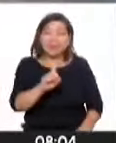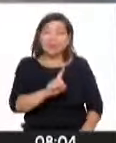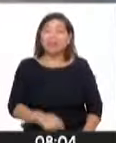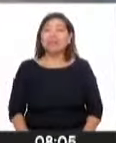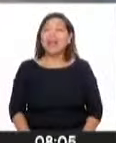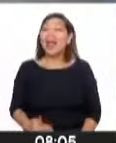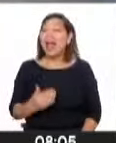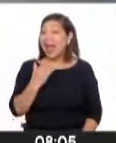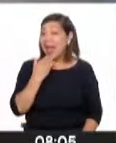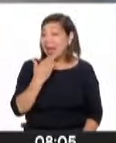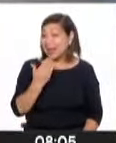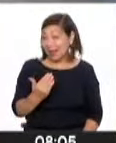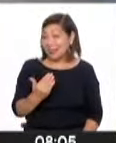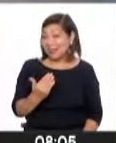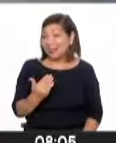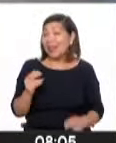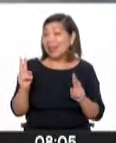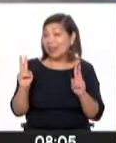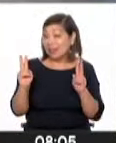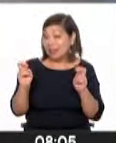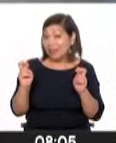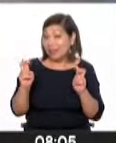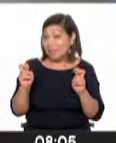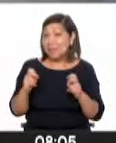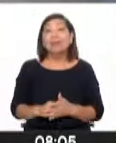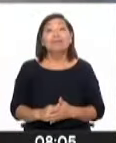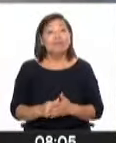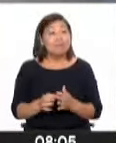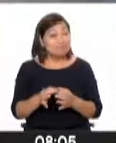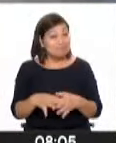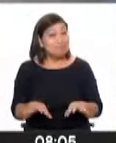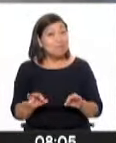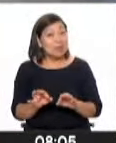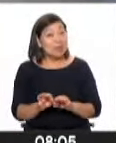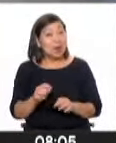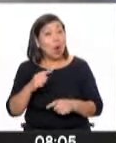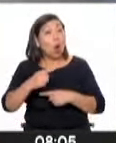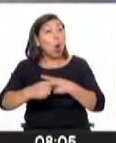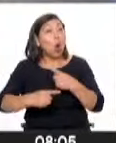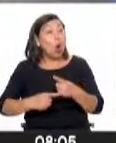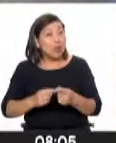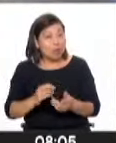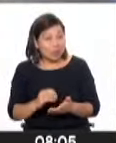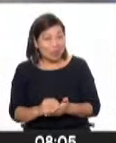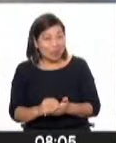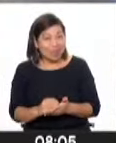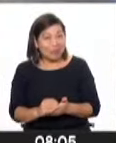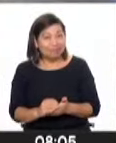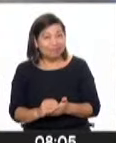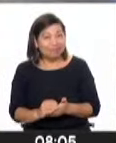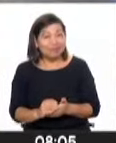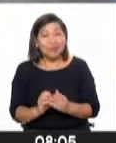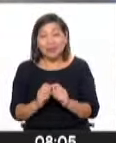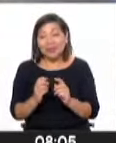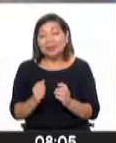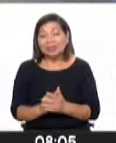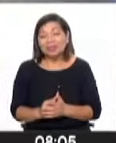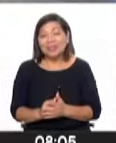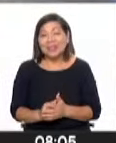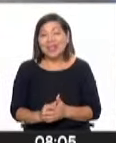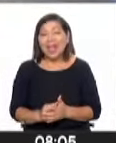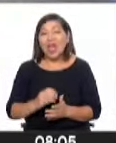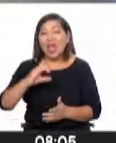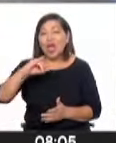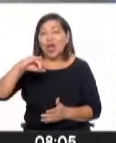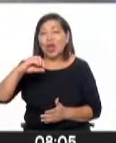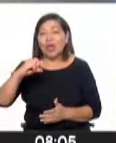Muchísimas gracias, Jorge. Quizás este tema de central de riesgos, más a detalle, podríamos verlo en otra edición de nuestro reporte económico. Jorge Carrillo